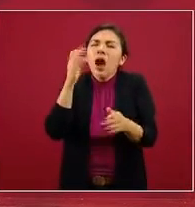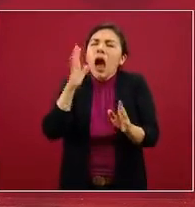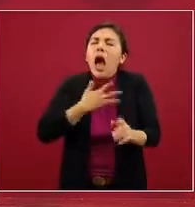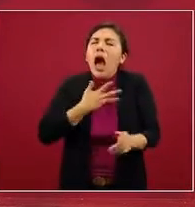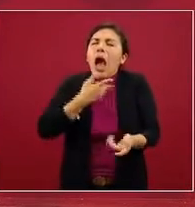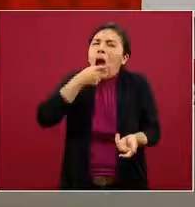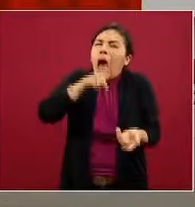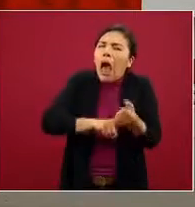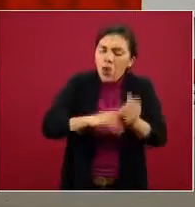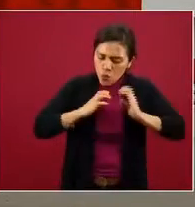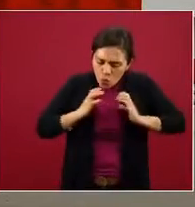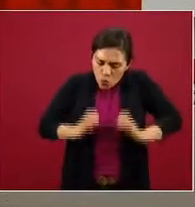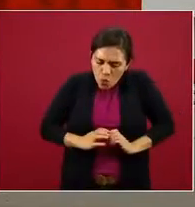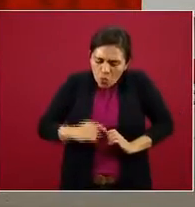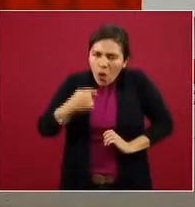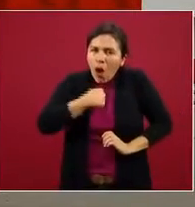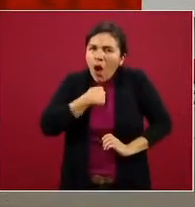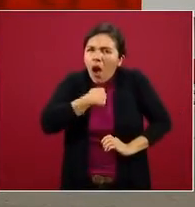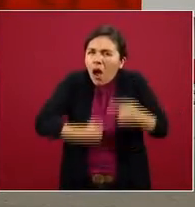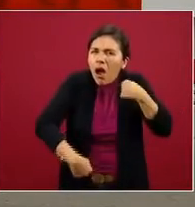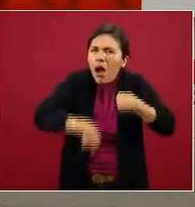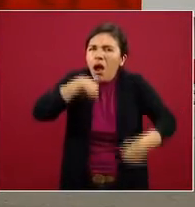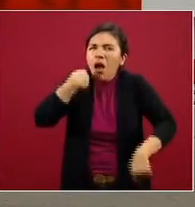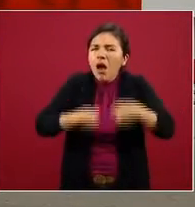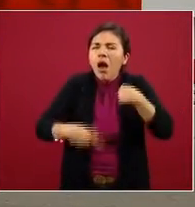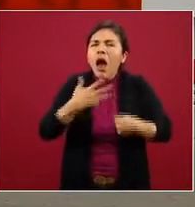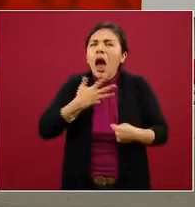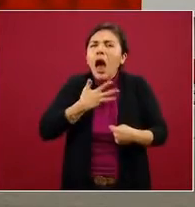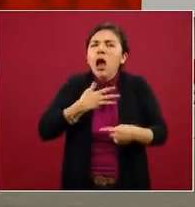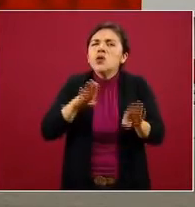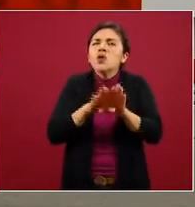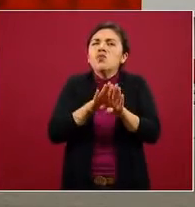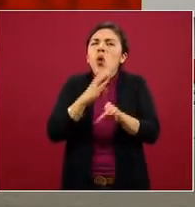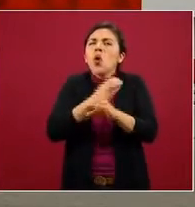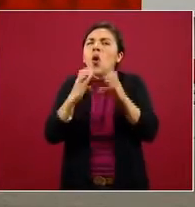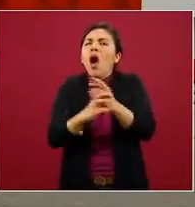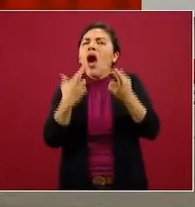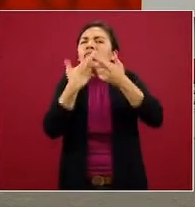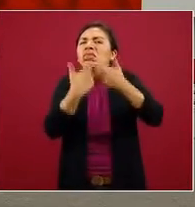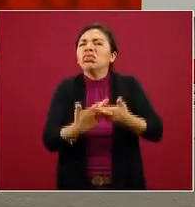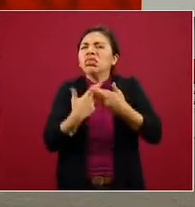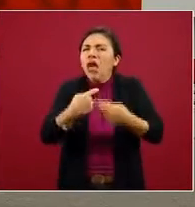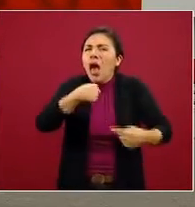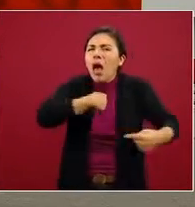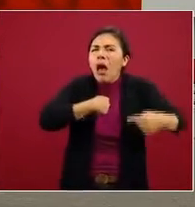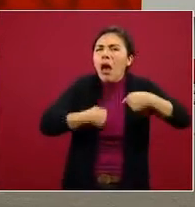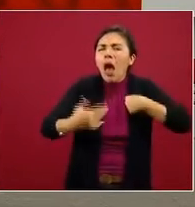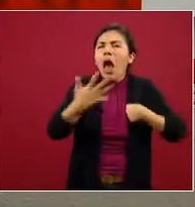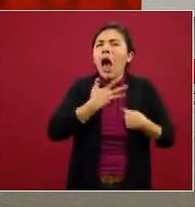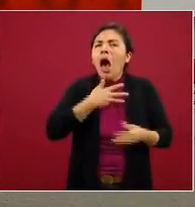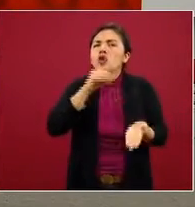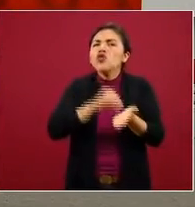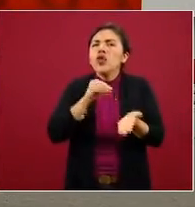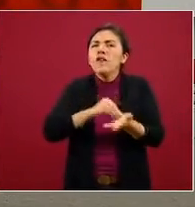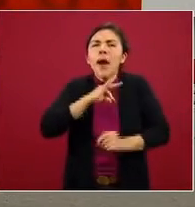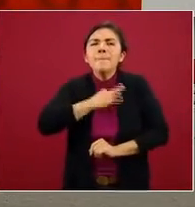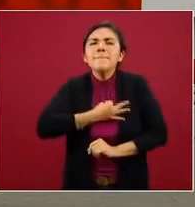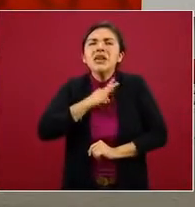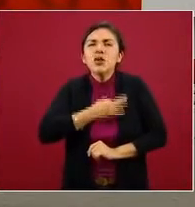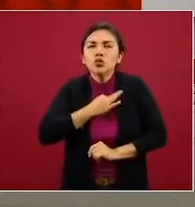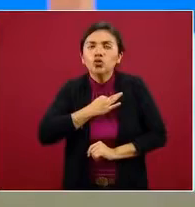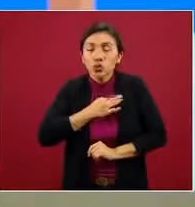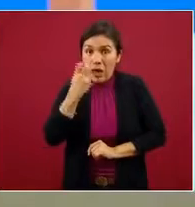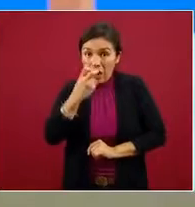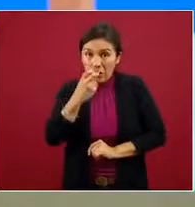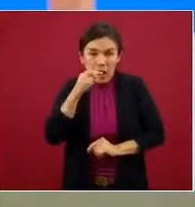del virus, es decir, no partículas virales viables. Las partículas virales viables es un virus completo, todo esto